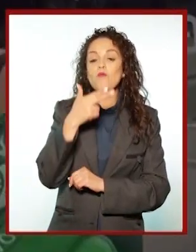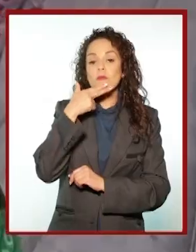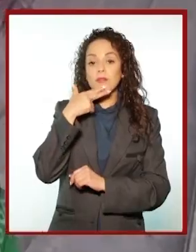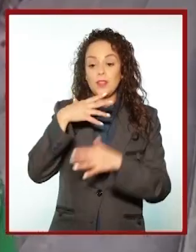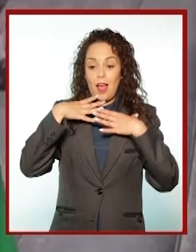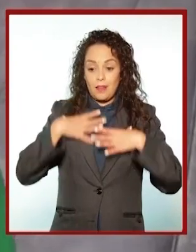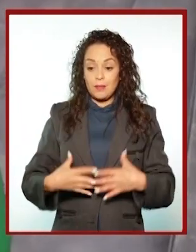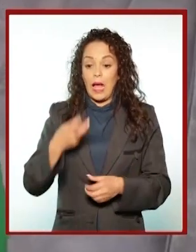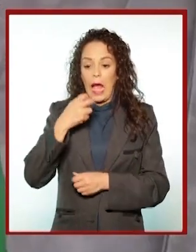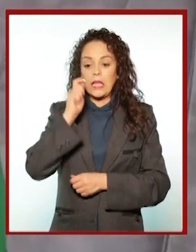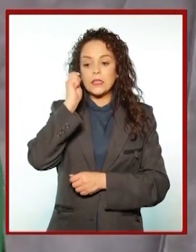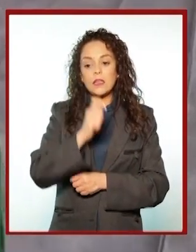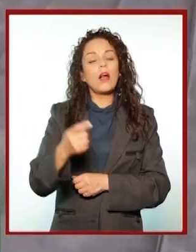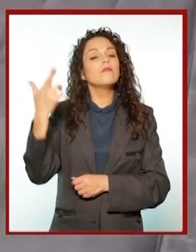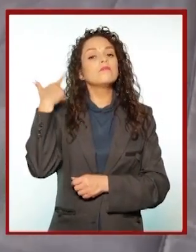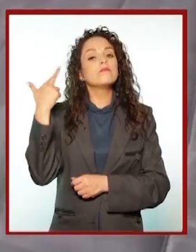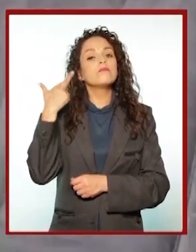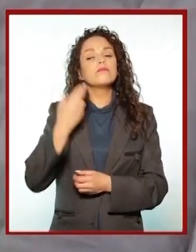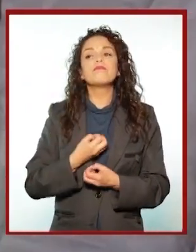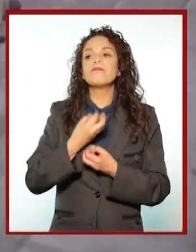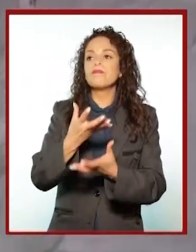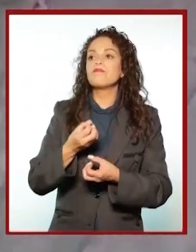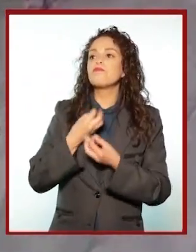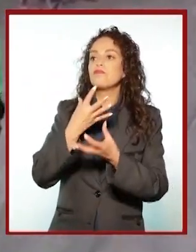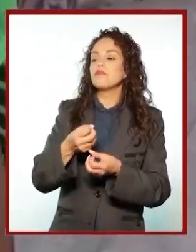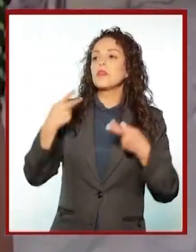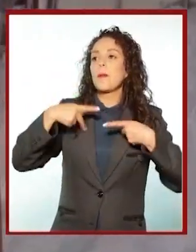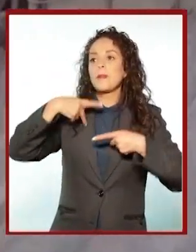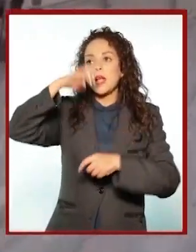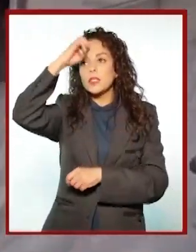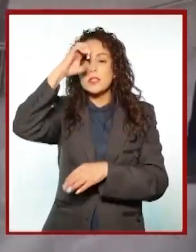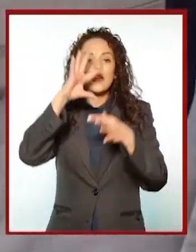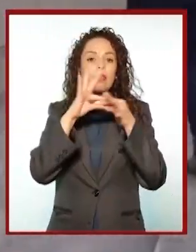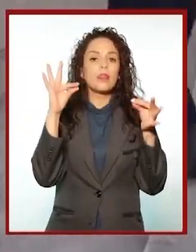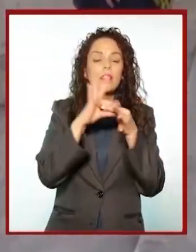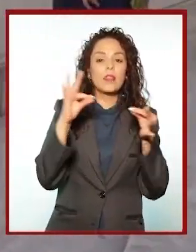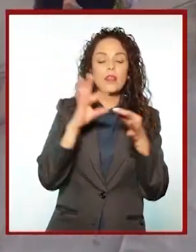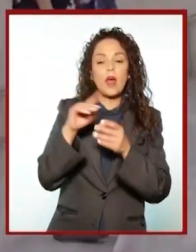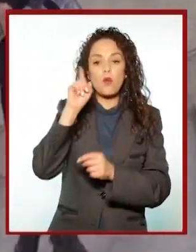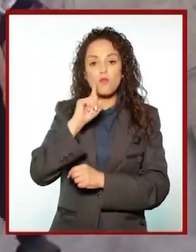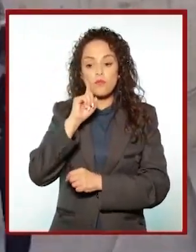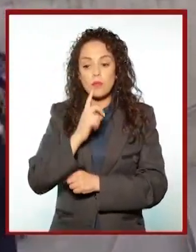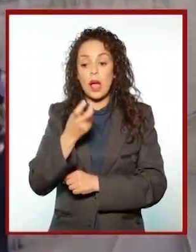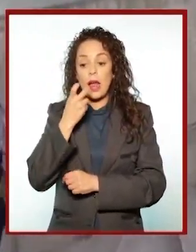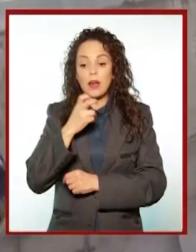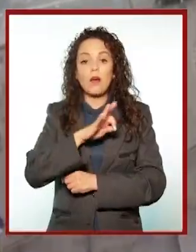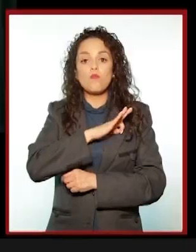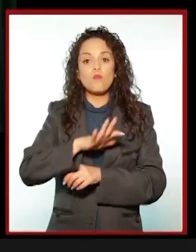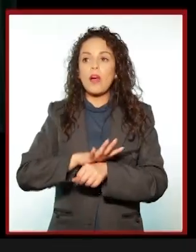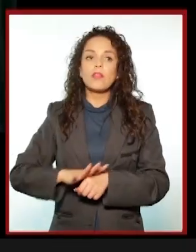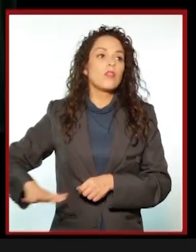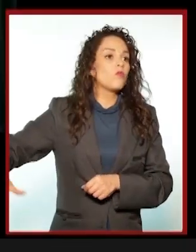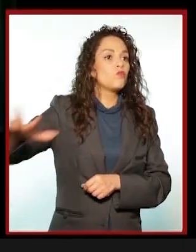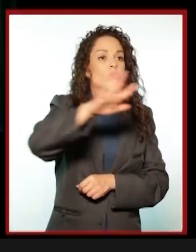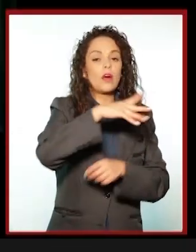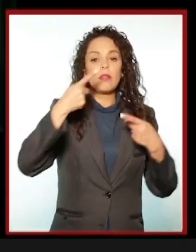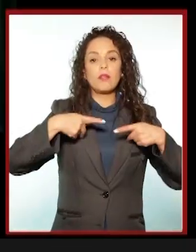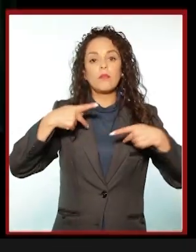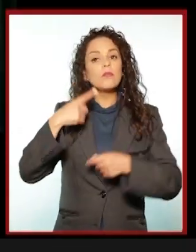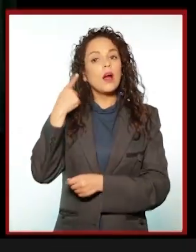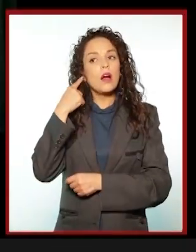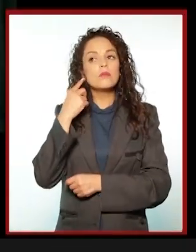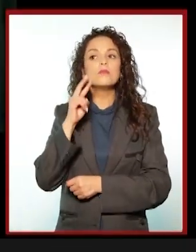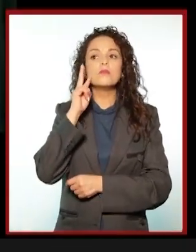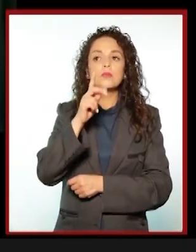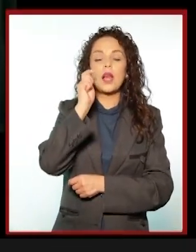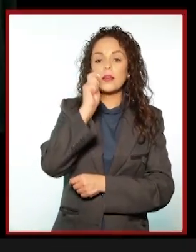das cuerpo más bien a todos estos relatos y los portas y entonces como amplificas estas voces en el espacio público.